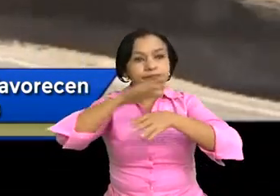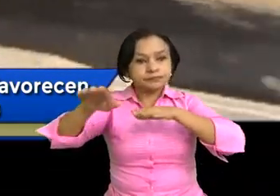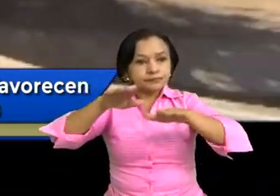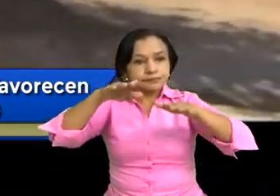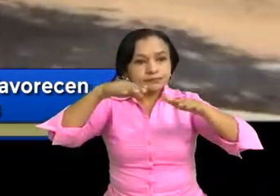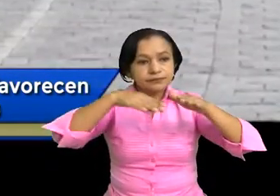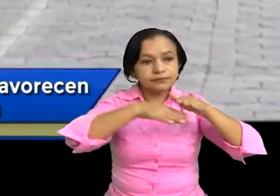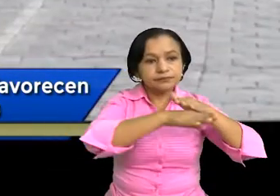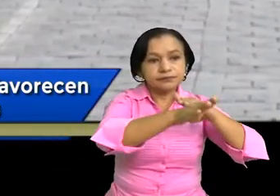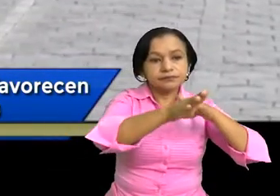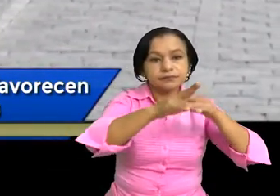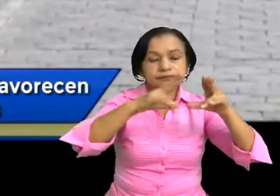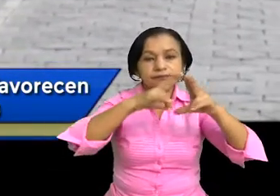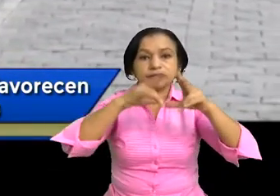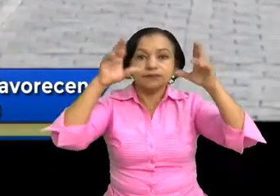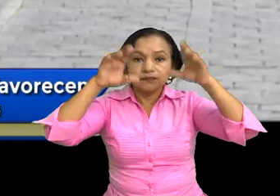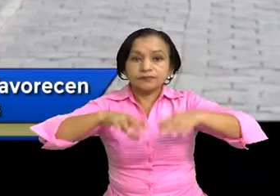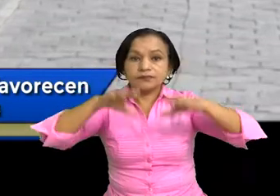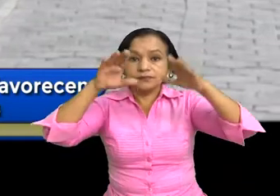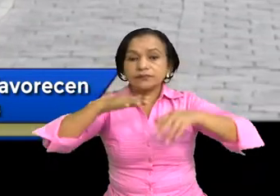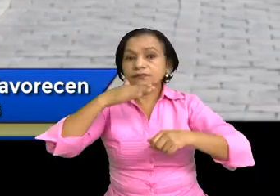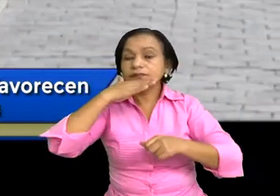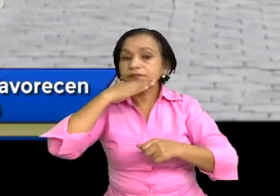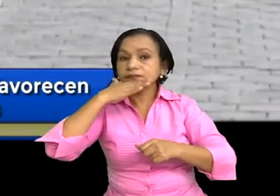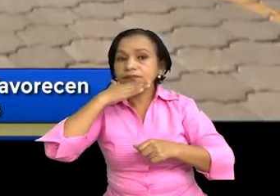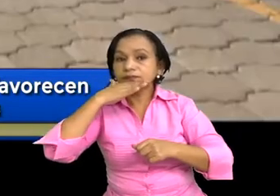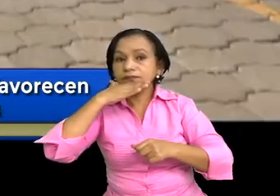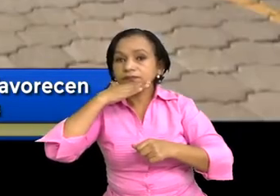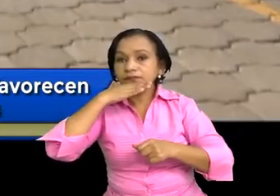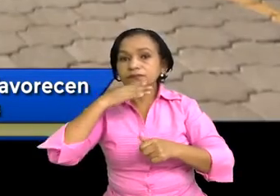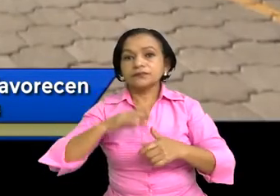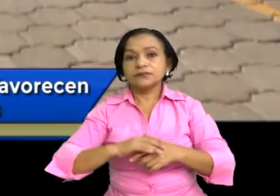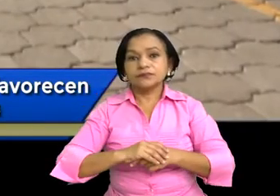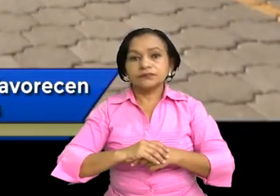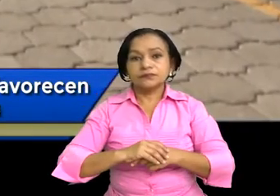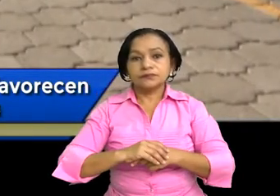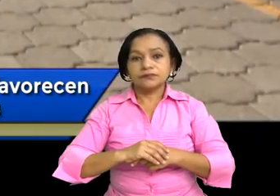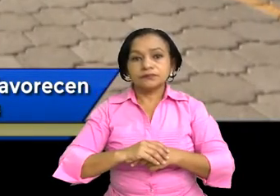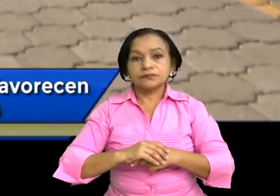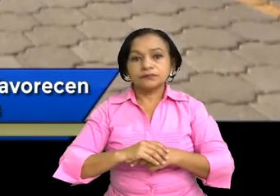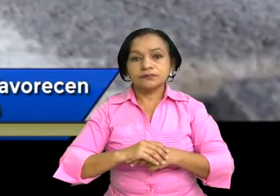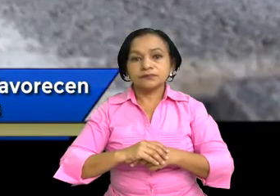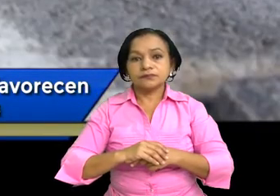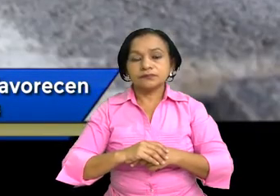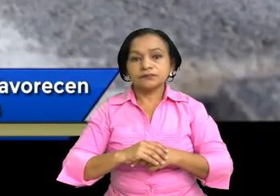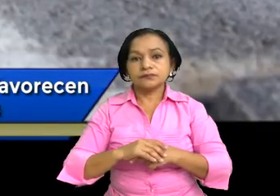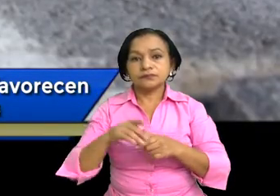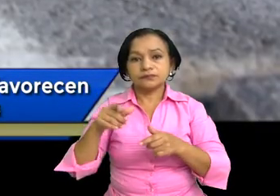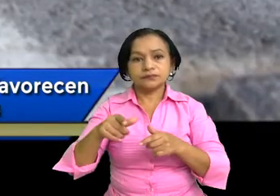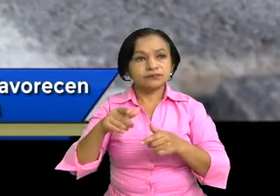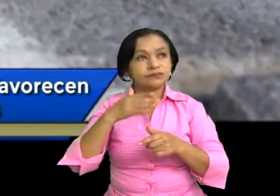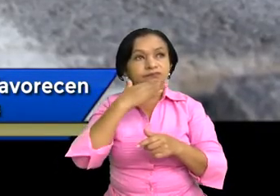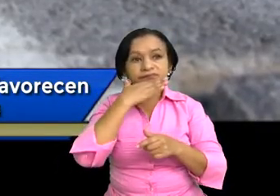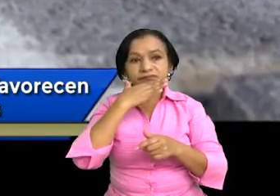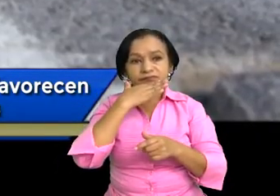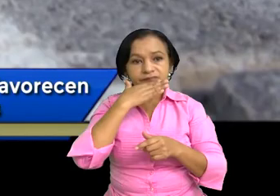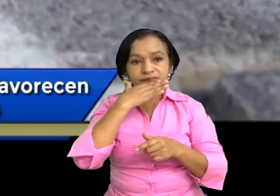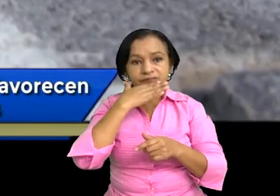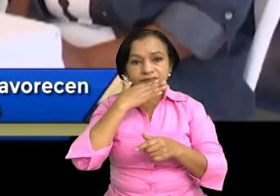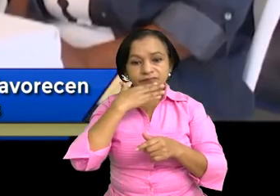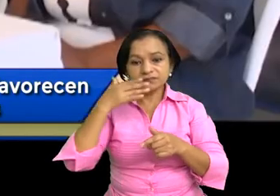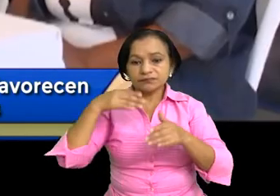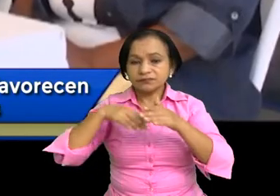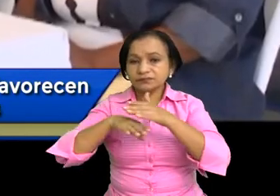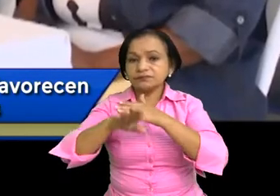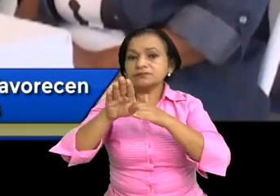país en invierno, se quebraba, se ponía muy compleja la entrada, el